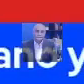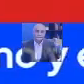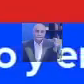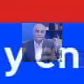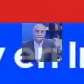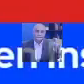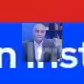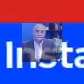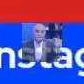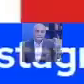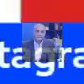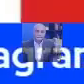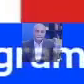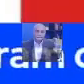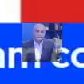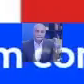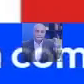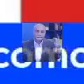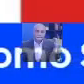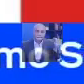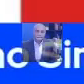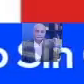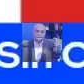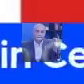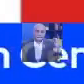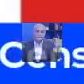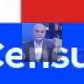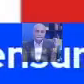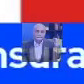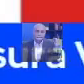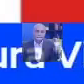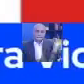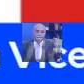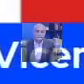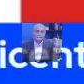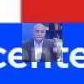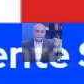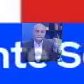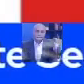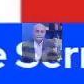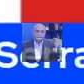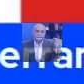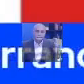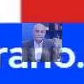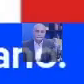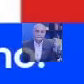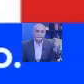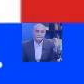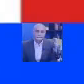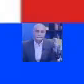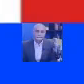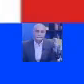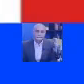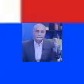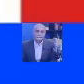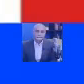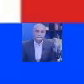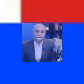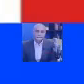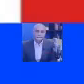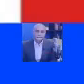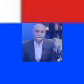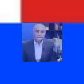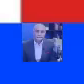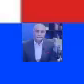abiertos. ¿Por qué? Porque es fundamental mantener los canales abiertos. Mira, Dice, la Secretaría de Relaciones Exteriores ha instruido